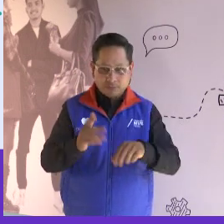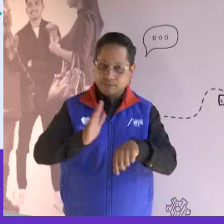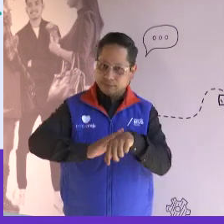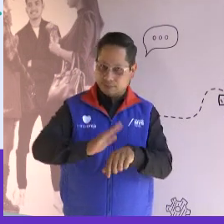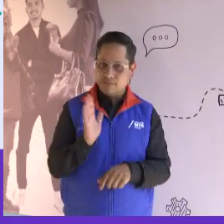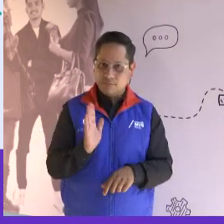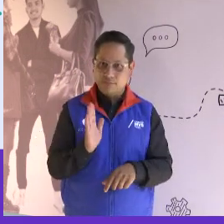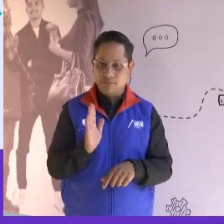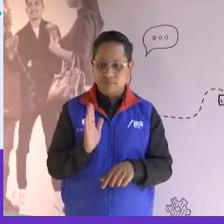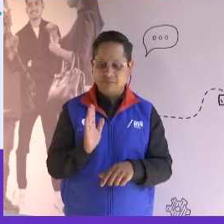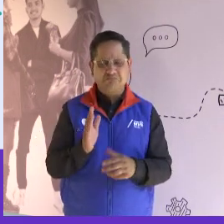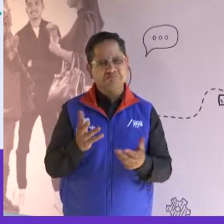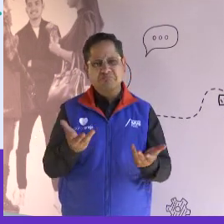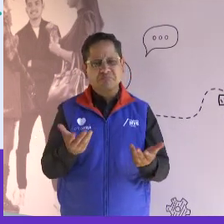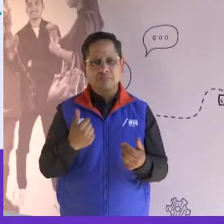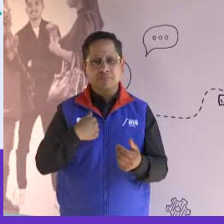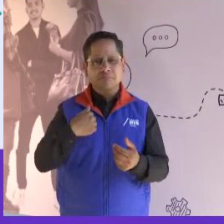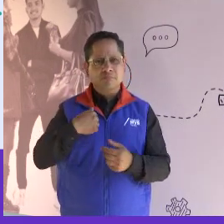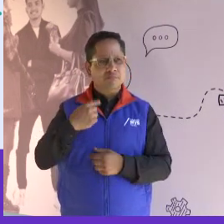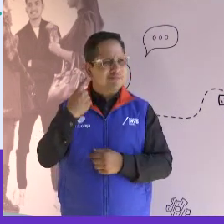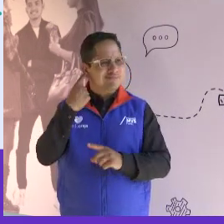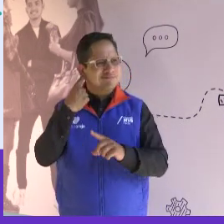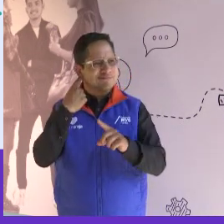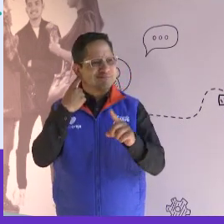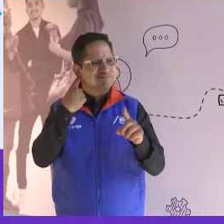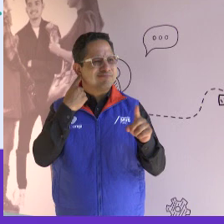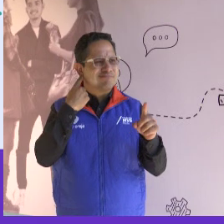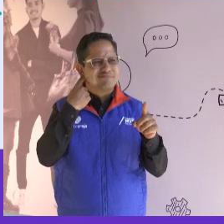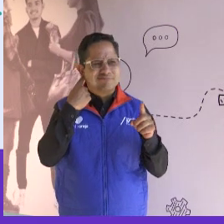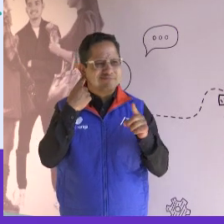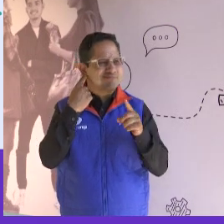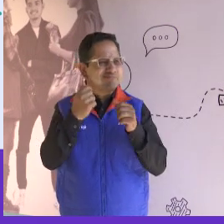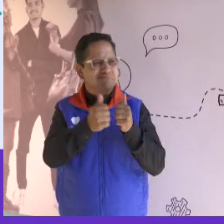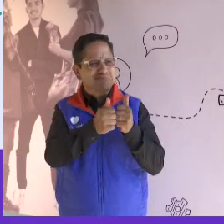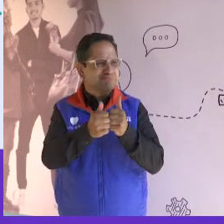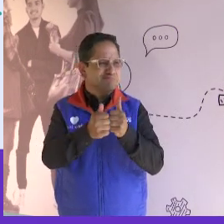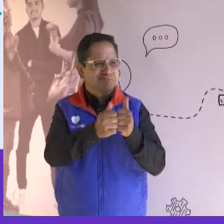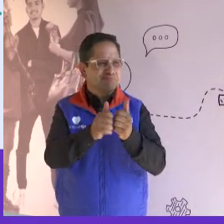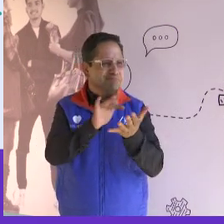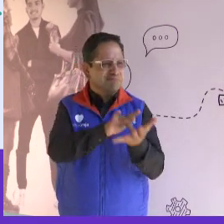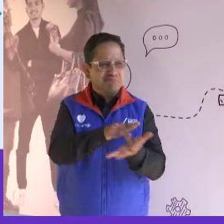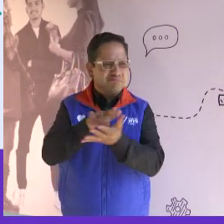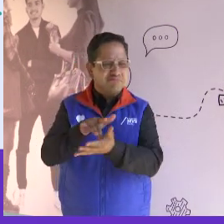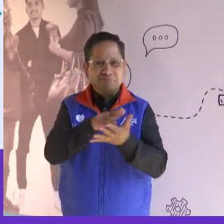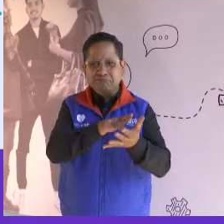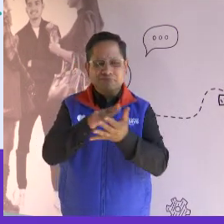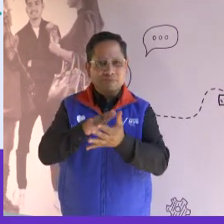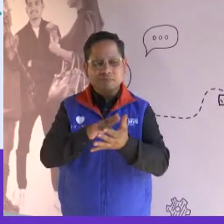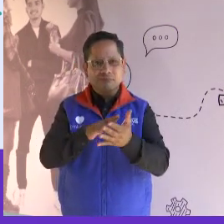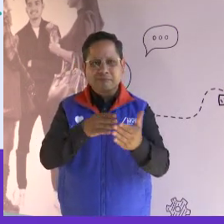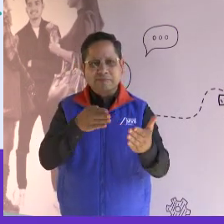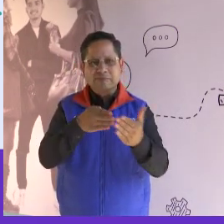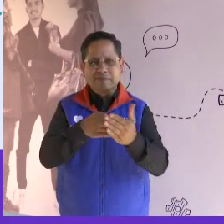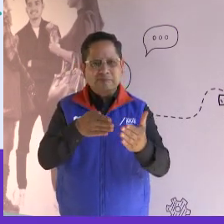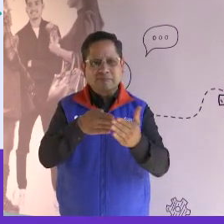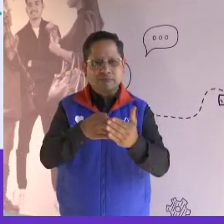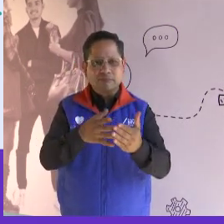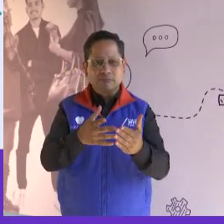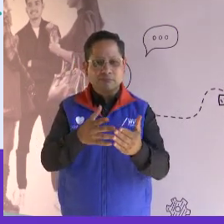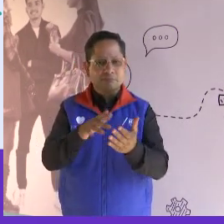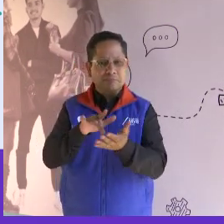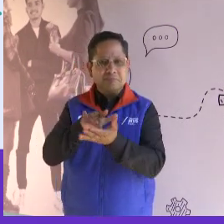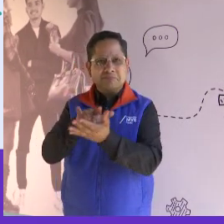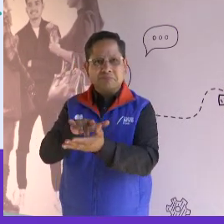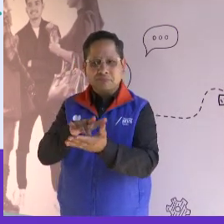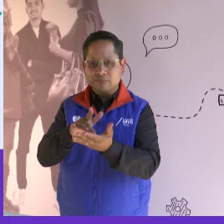siempre... algo que escucho mucho cuando hablamos de colaboración es este paradigma de el colaborar